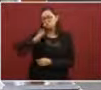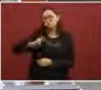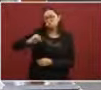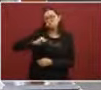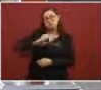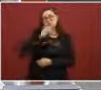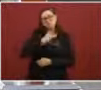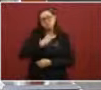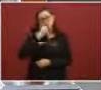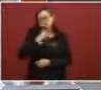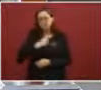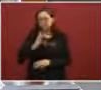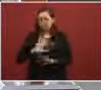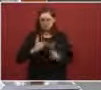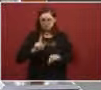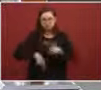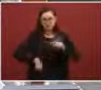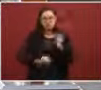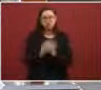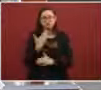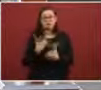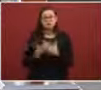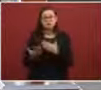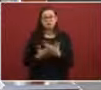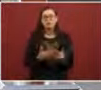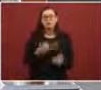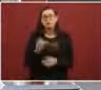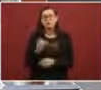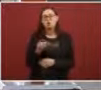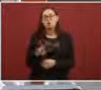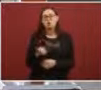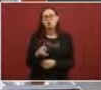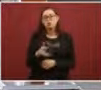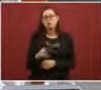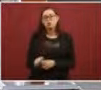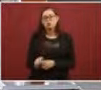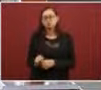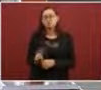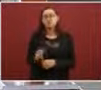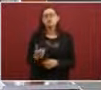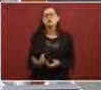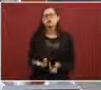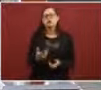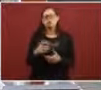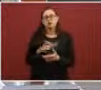El convenio de colaboración de la UNOPS para mayor transparencia en compras,